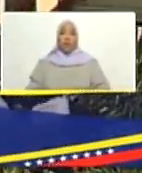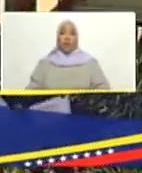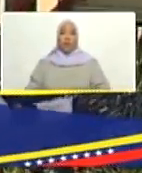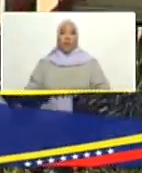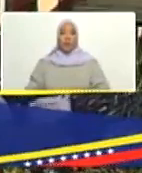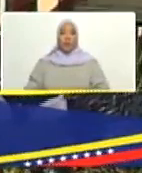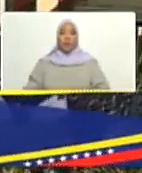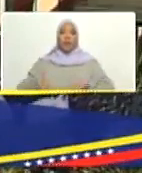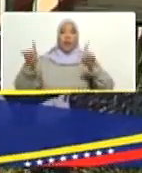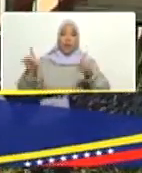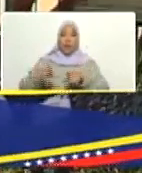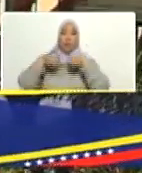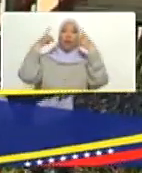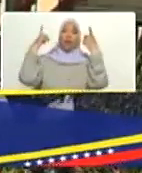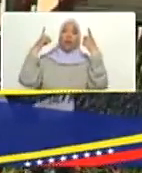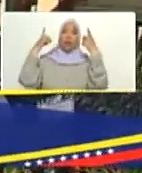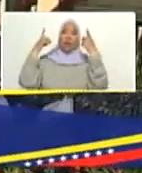La Guaira,